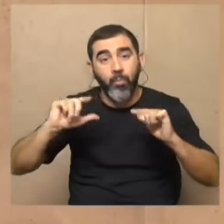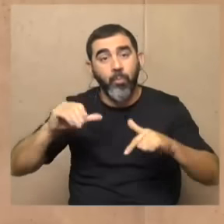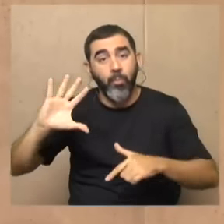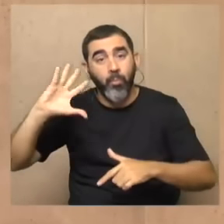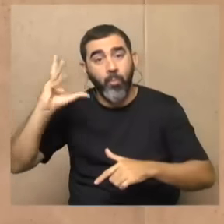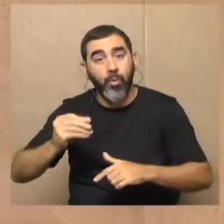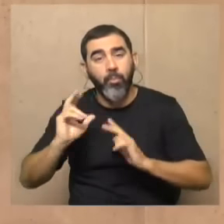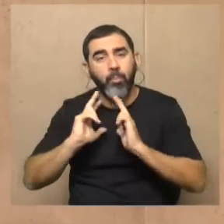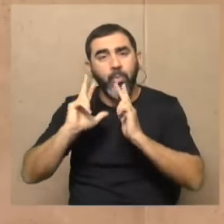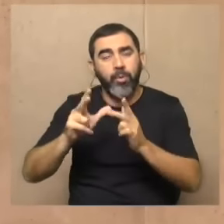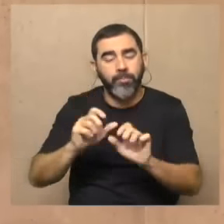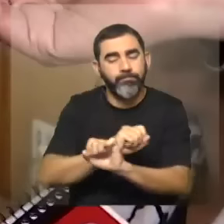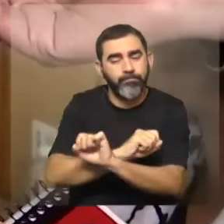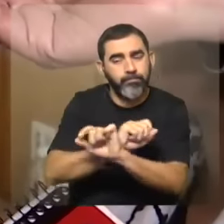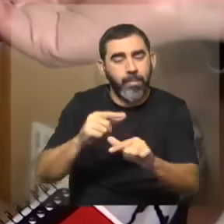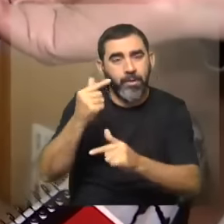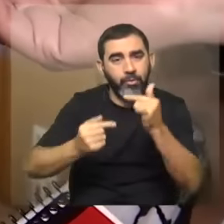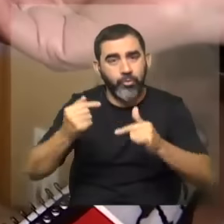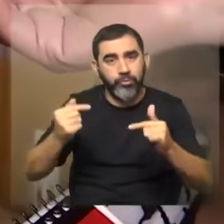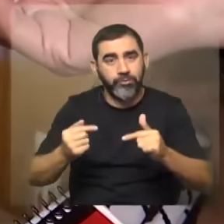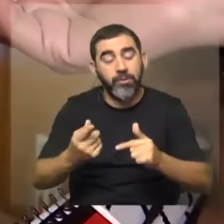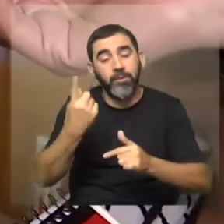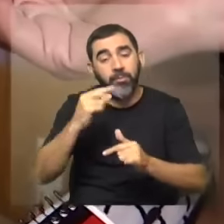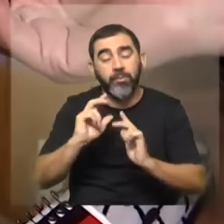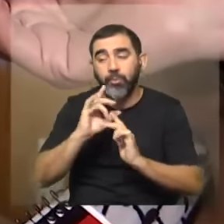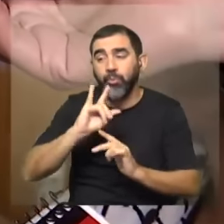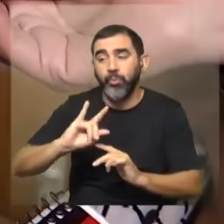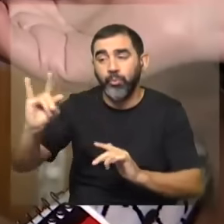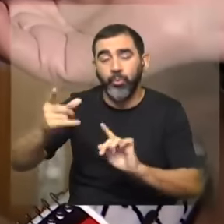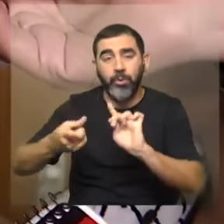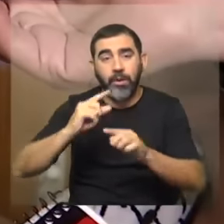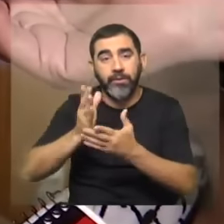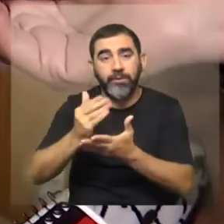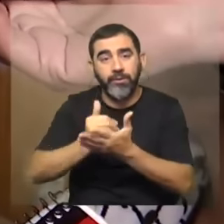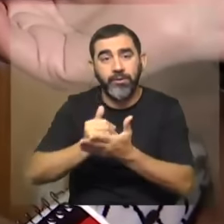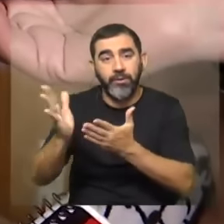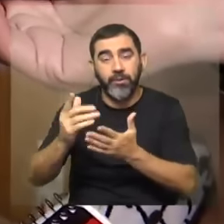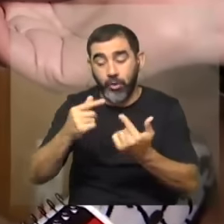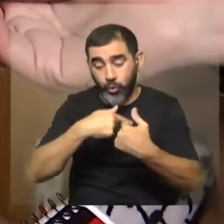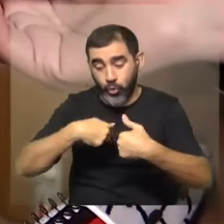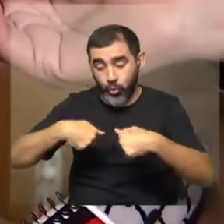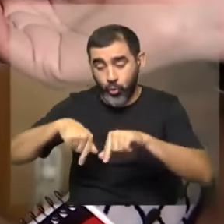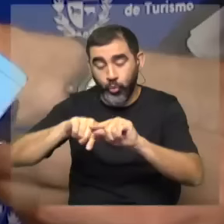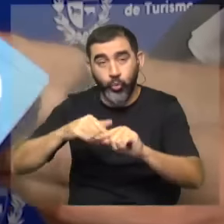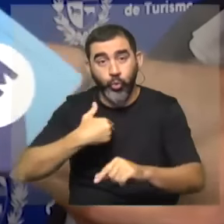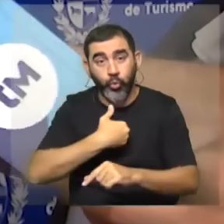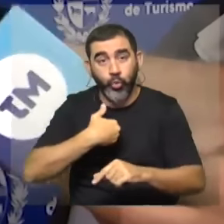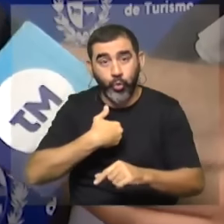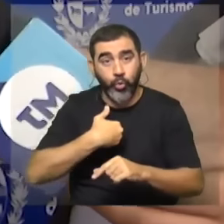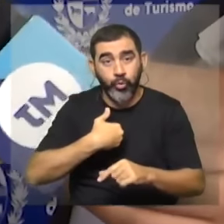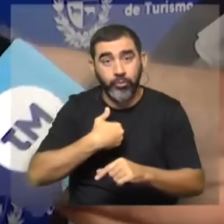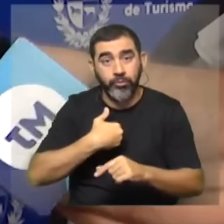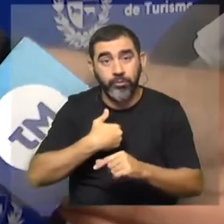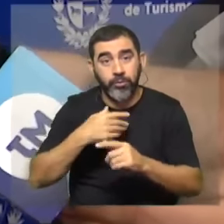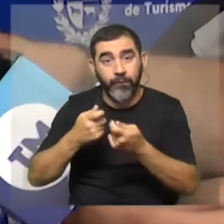manifestaciones que no fueron adecuadas Pero bueno eso se lo dejamos a la cancillería nuestro nuestro factor nuestra función es